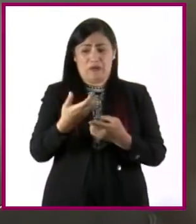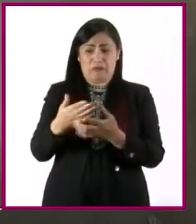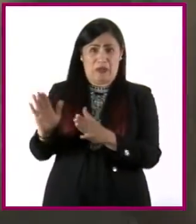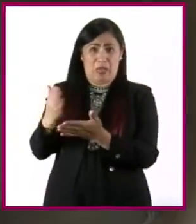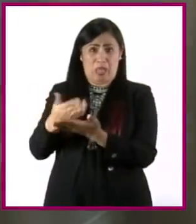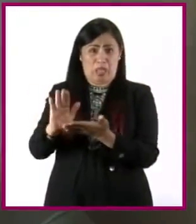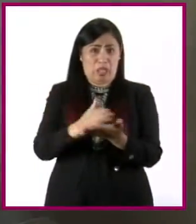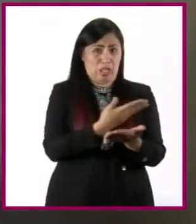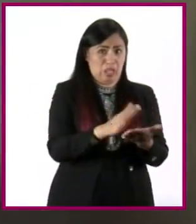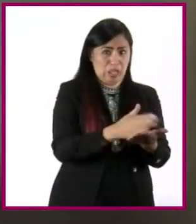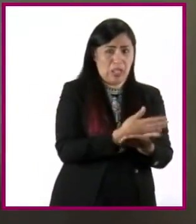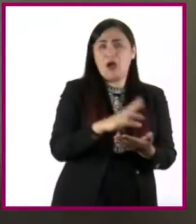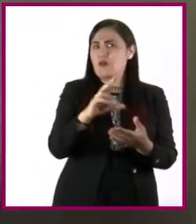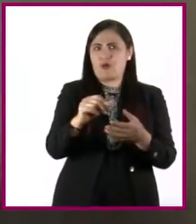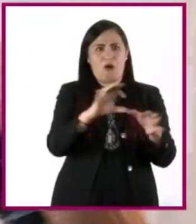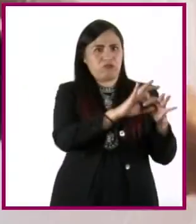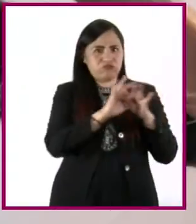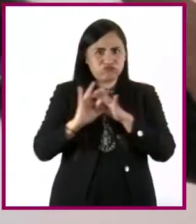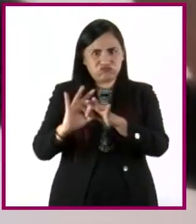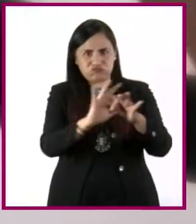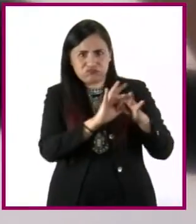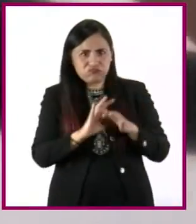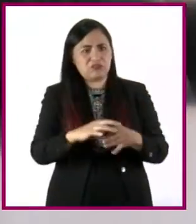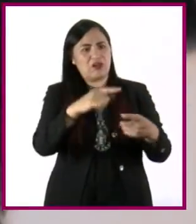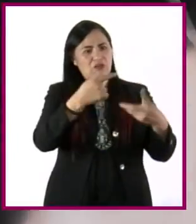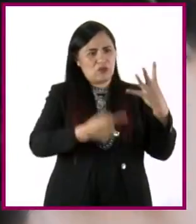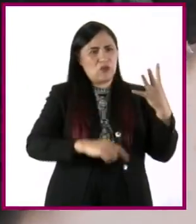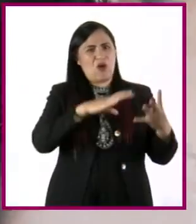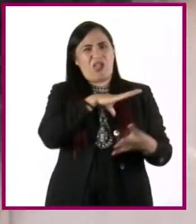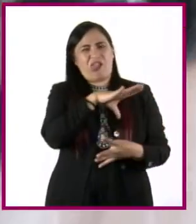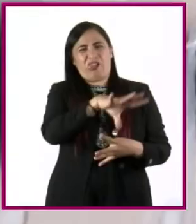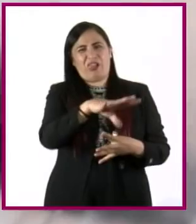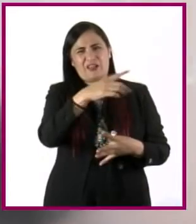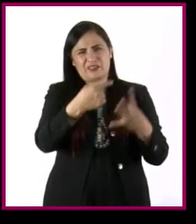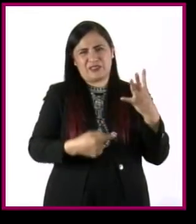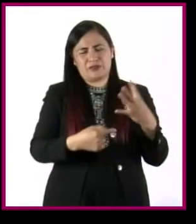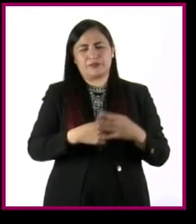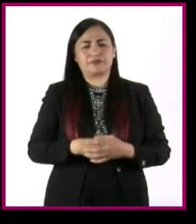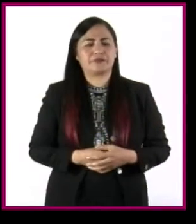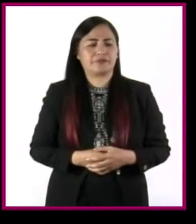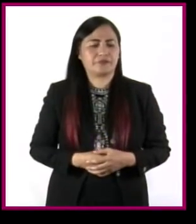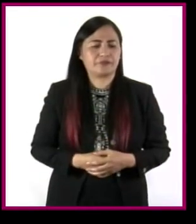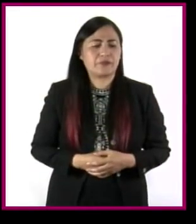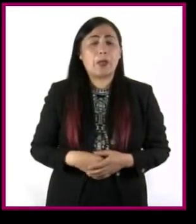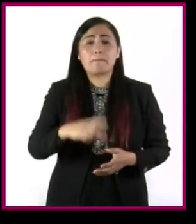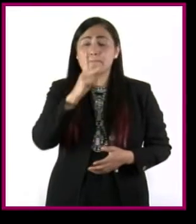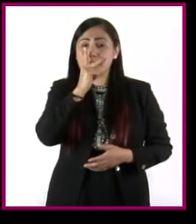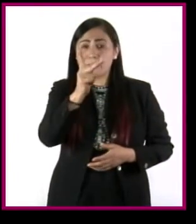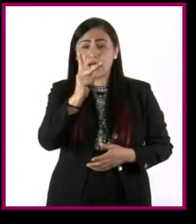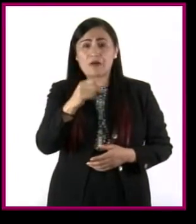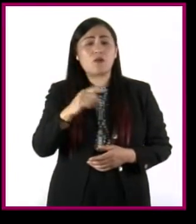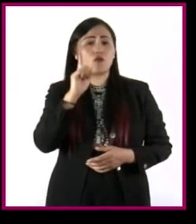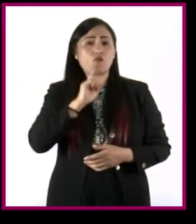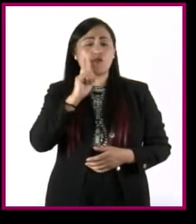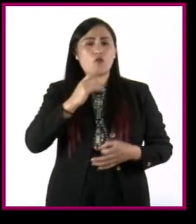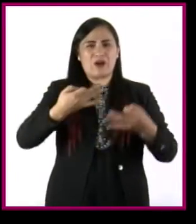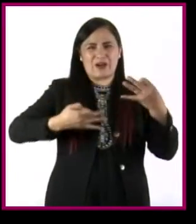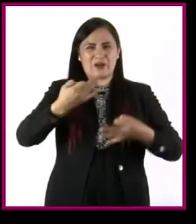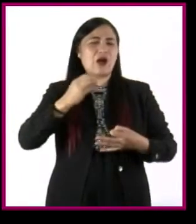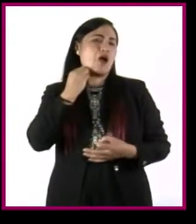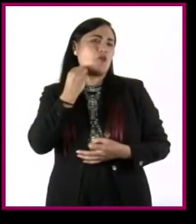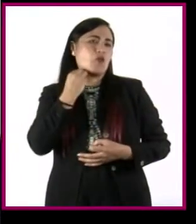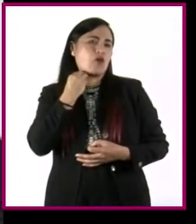personas pueden sufrirlas junto con homofobia, bifobia o lesbofobia. El término fue introducido por la jurista